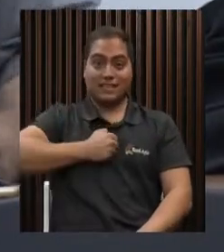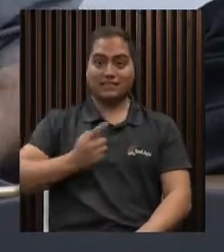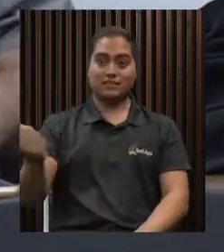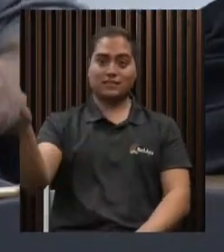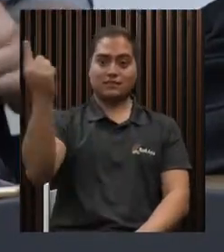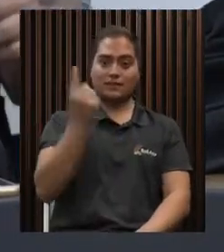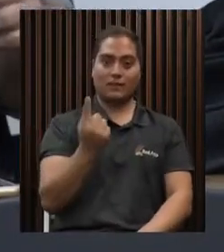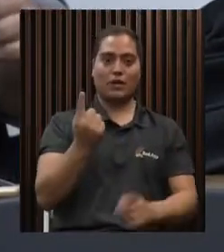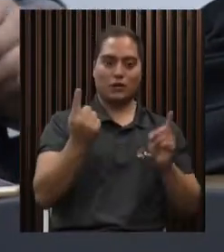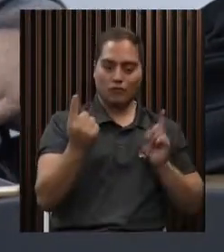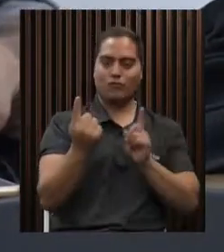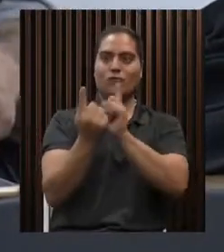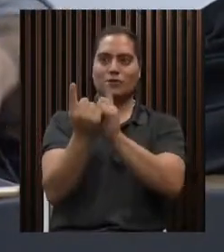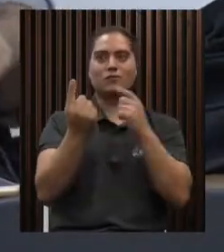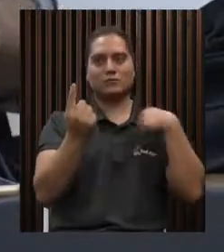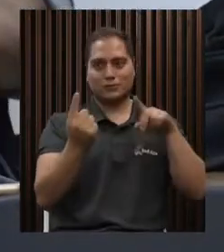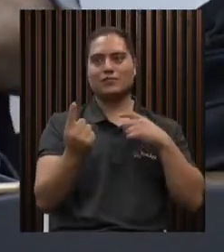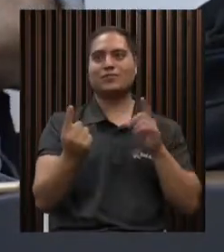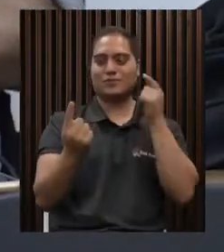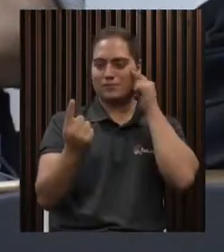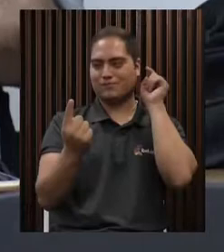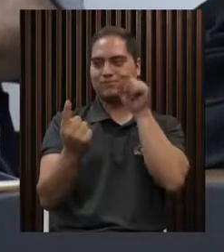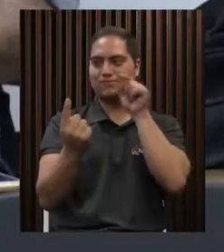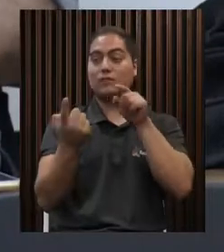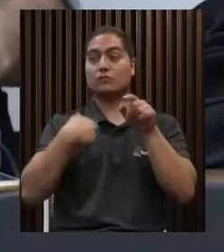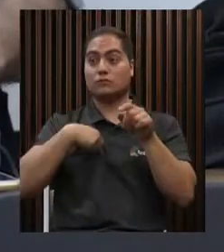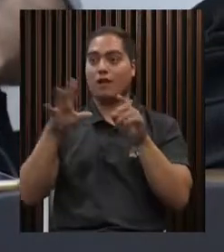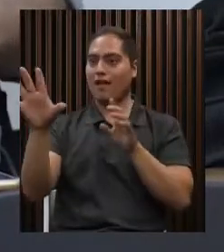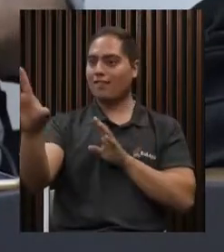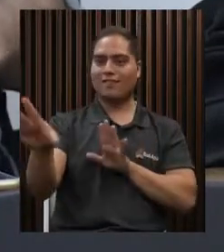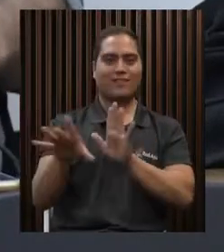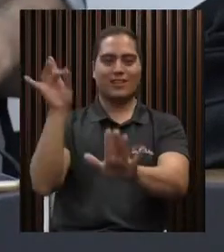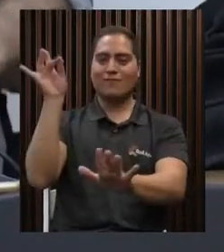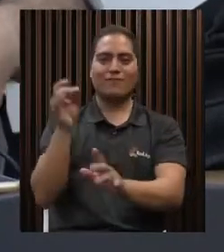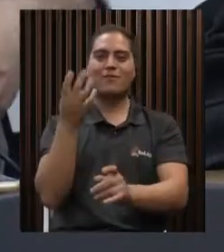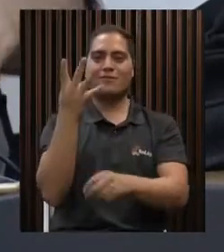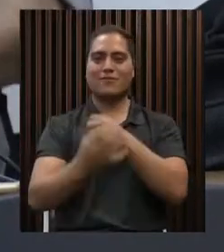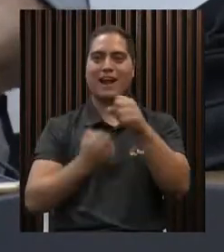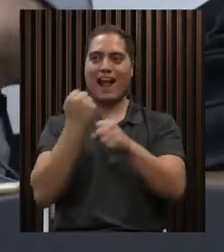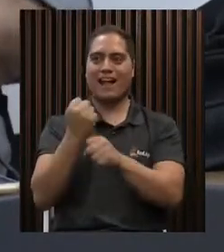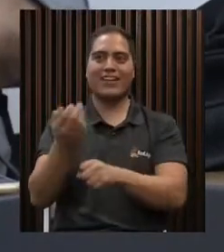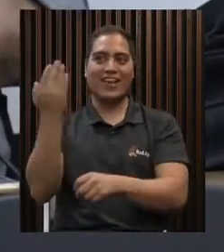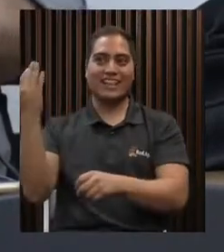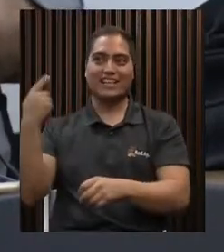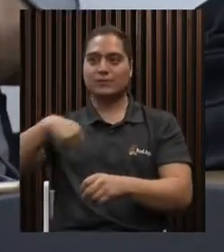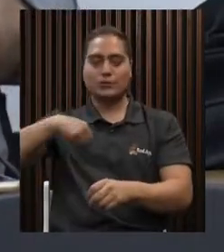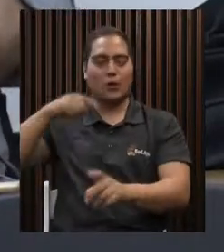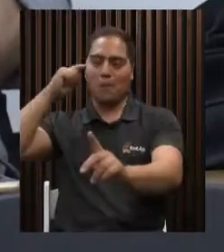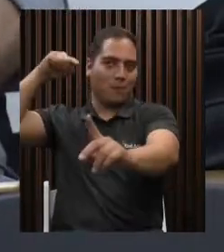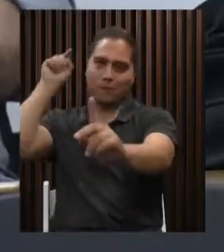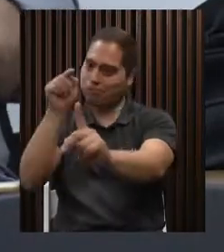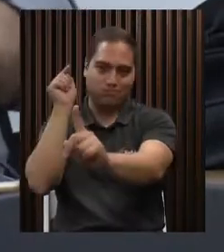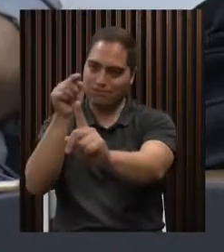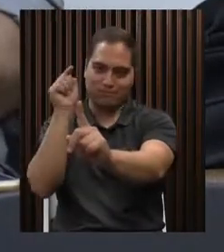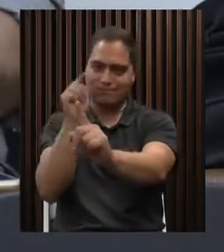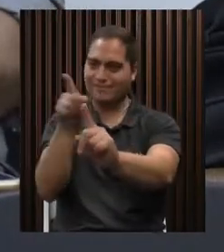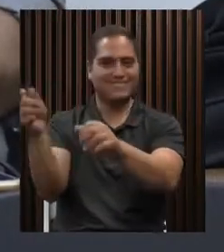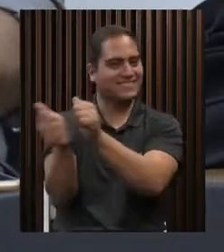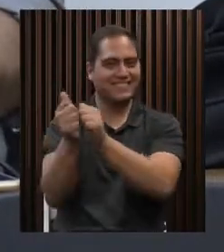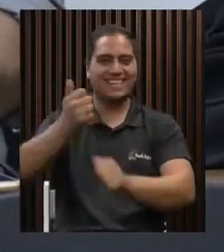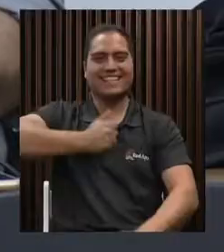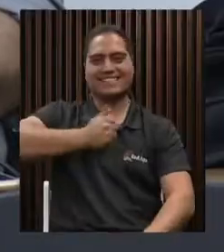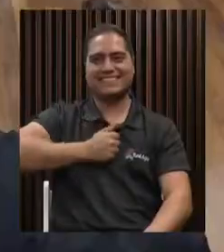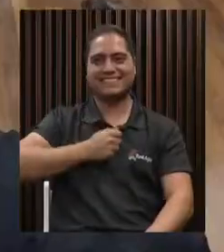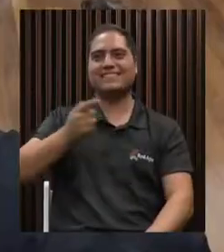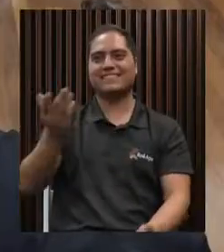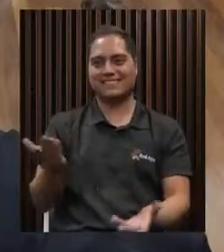descubrimos hace 4 años atrás y hemos estado un poquitito obsesionados con ella. Así que por fin la trajimos. Muchas